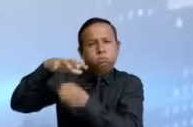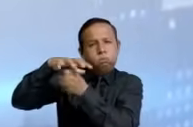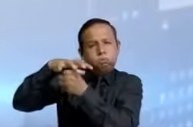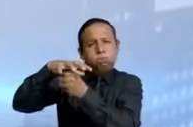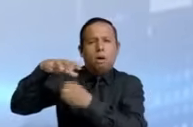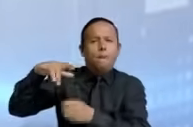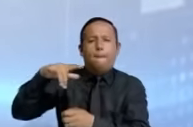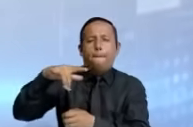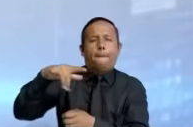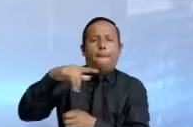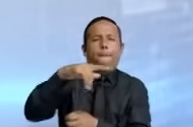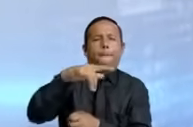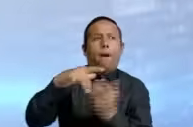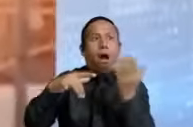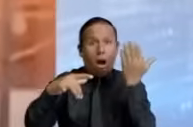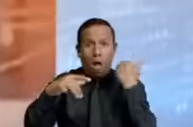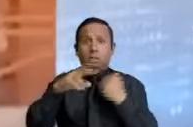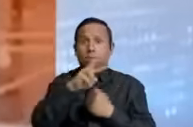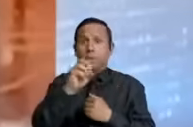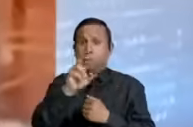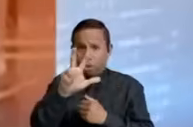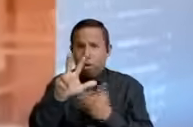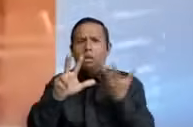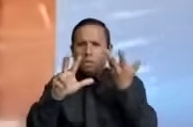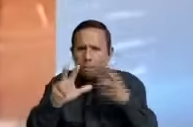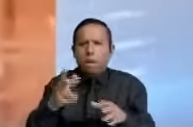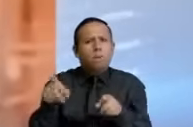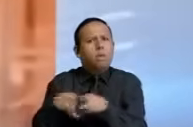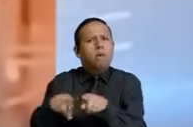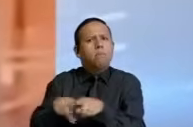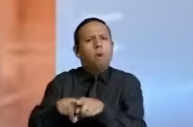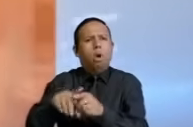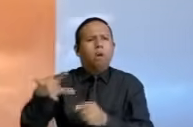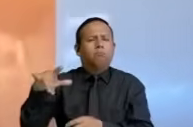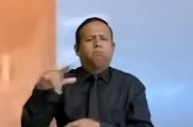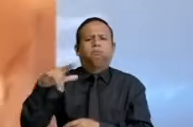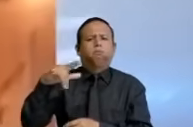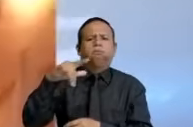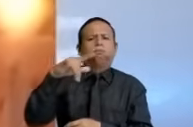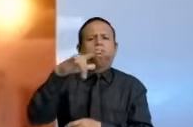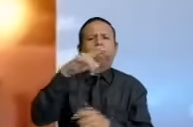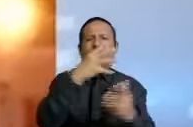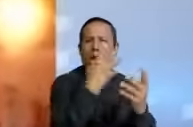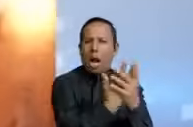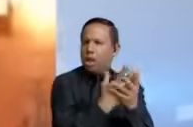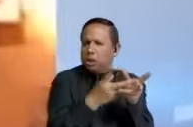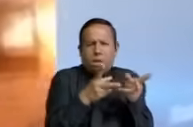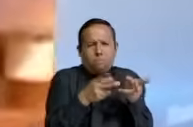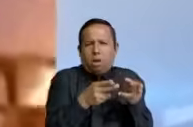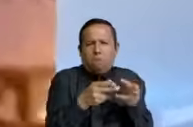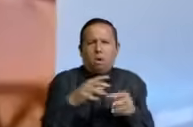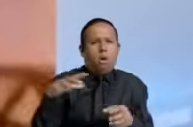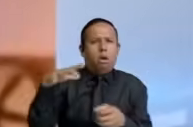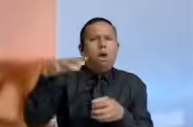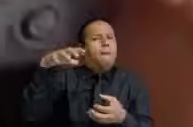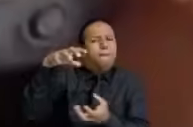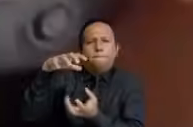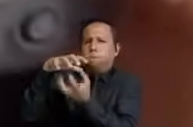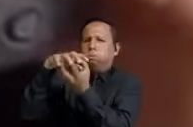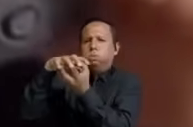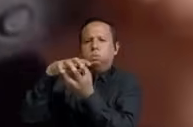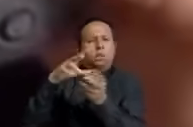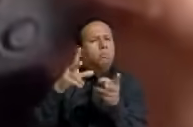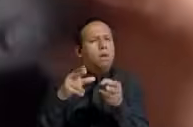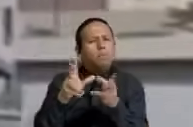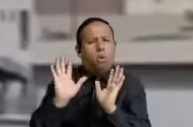2023 ya hubo un primer aparato Volador que también llegó hasta el techo de la cárcel la roca con carga explosiva